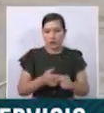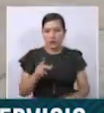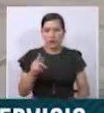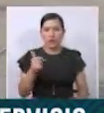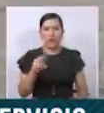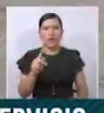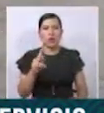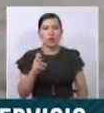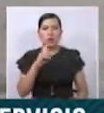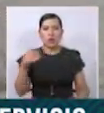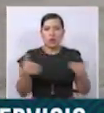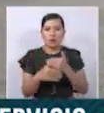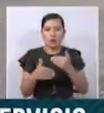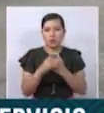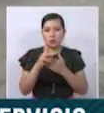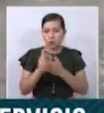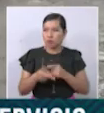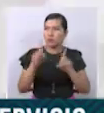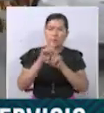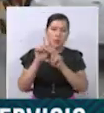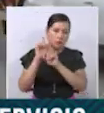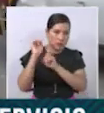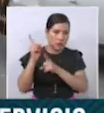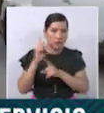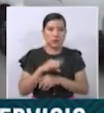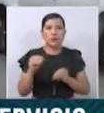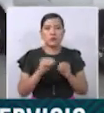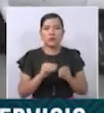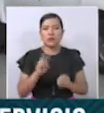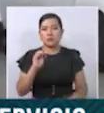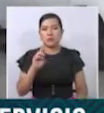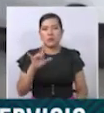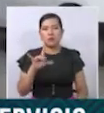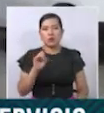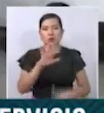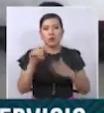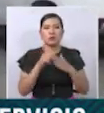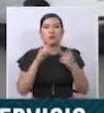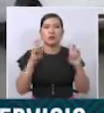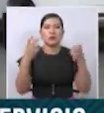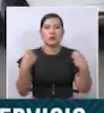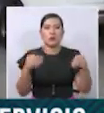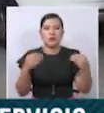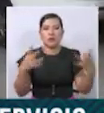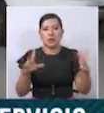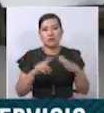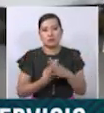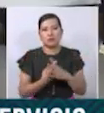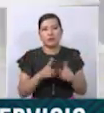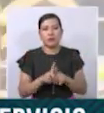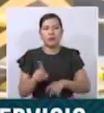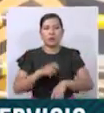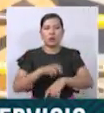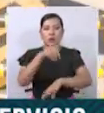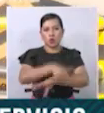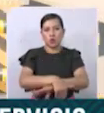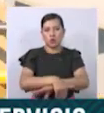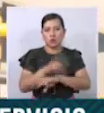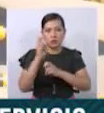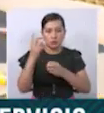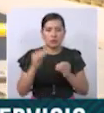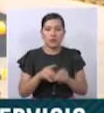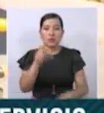Butch, el panorama es similar. En la zona de Miraflores, donde también ya se está realizando la venta desde horas de la noche. Y si nos vamos a la zona